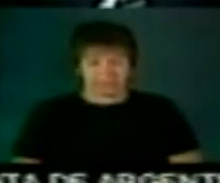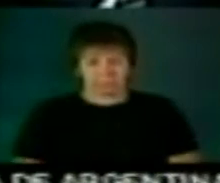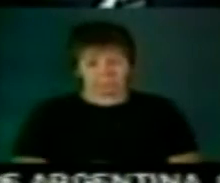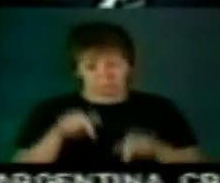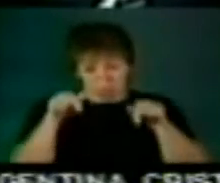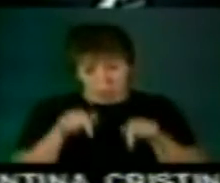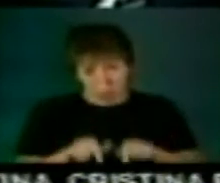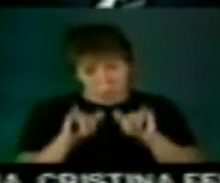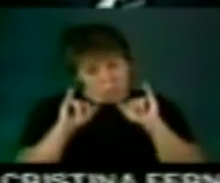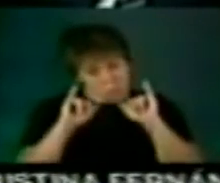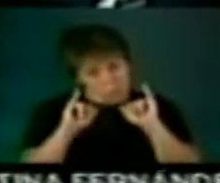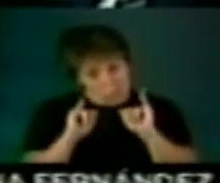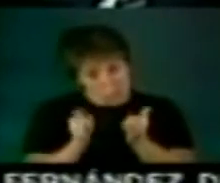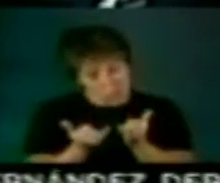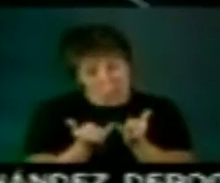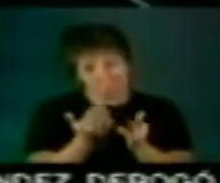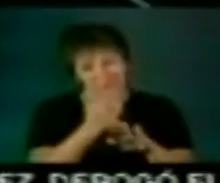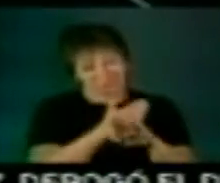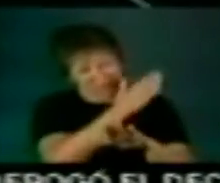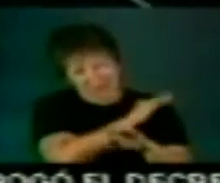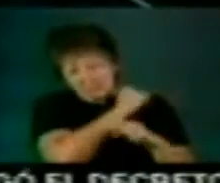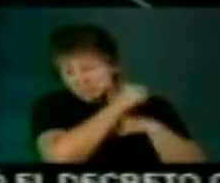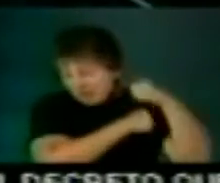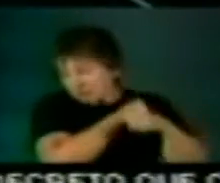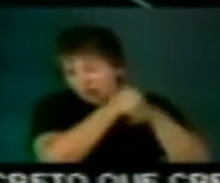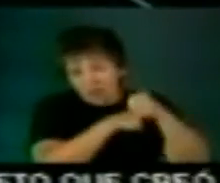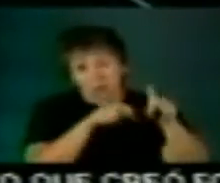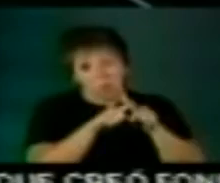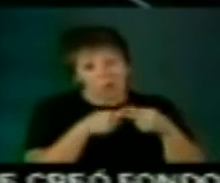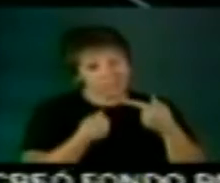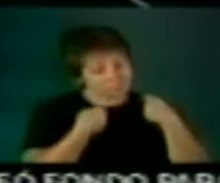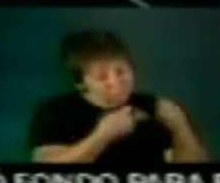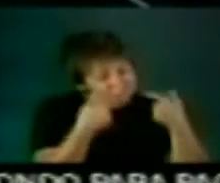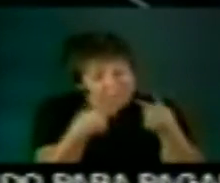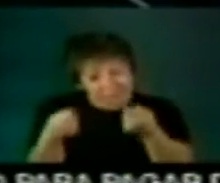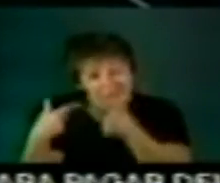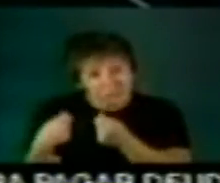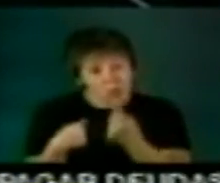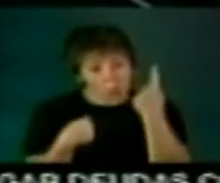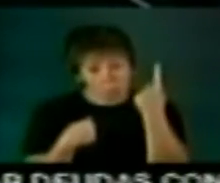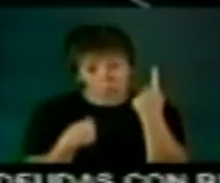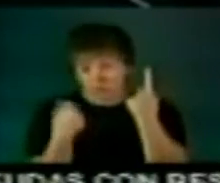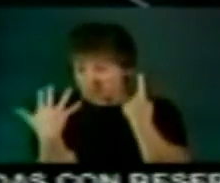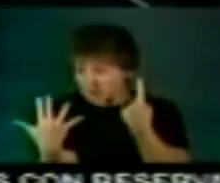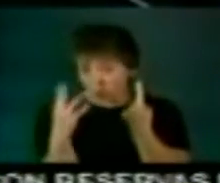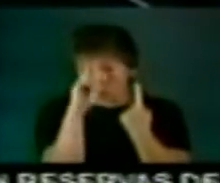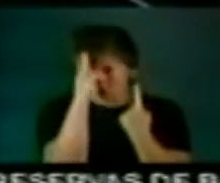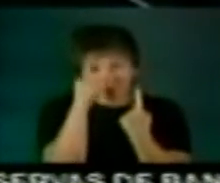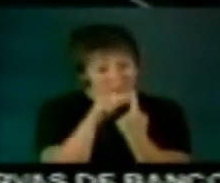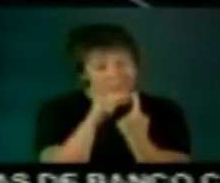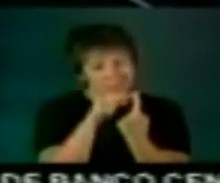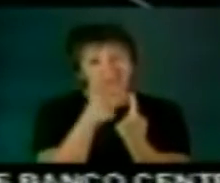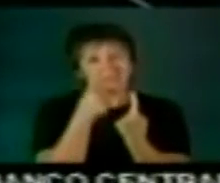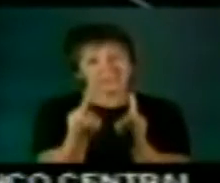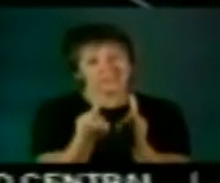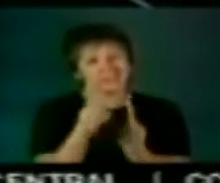Hoy, después de años de prosperidad y de esfuerzo solidario, 1 de cada 5 uruguayos sigue en condiciones de pobreza.